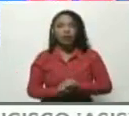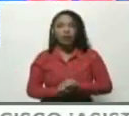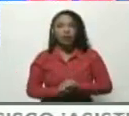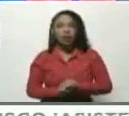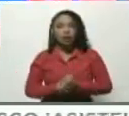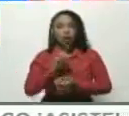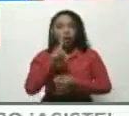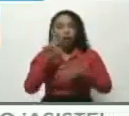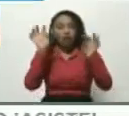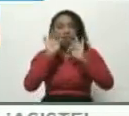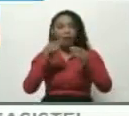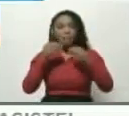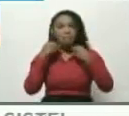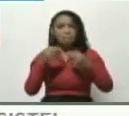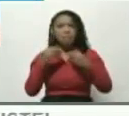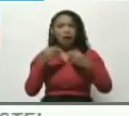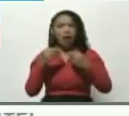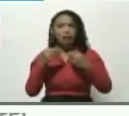método para